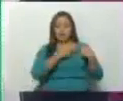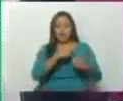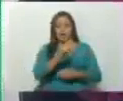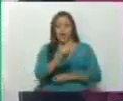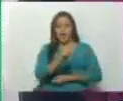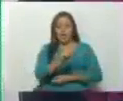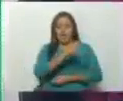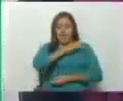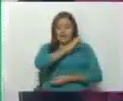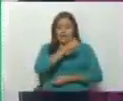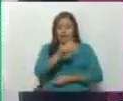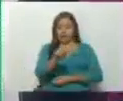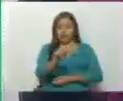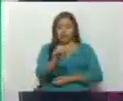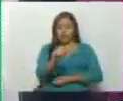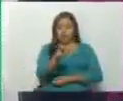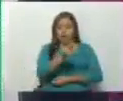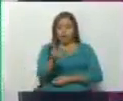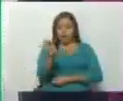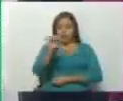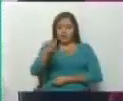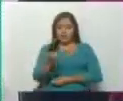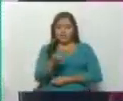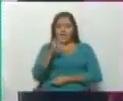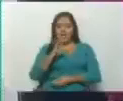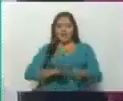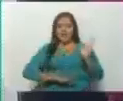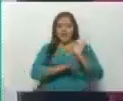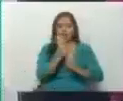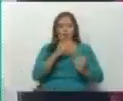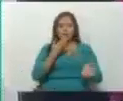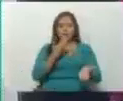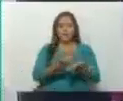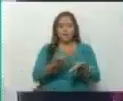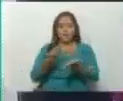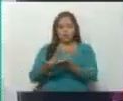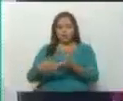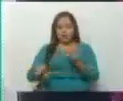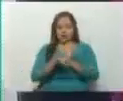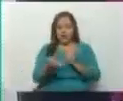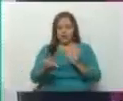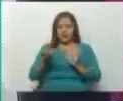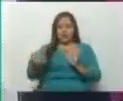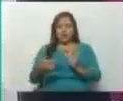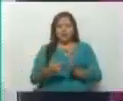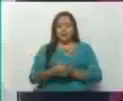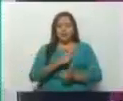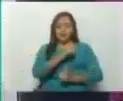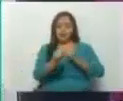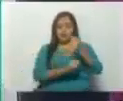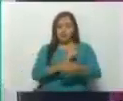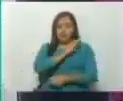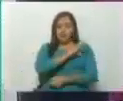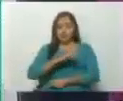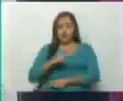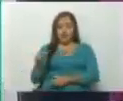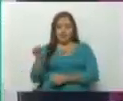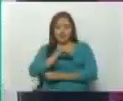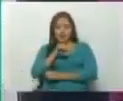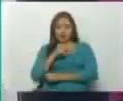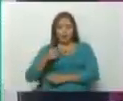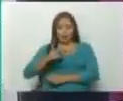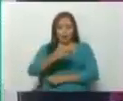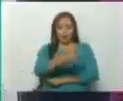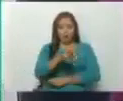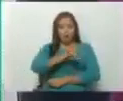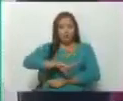Torres, donde también se vienen desarrollando propuestas legislativas, o también se encuentra la subcomisión de transporte, ¿no?